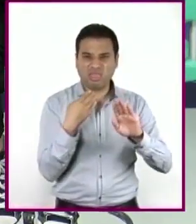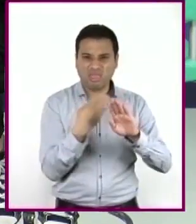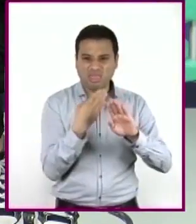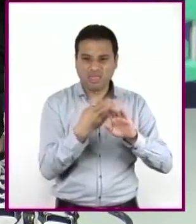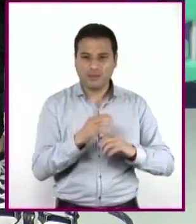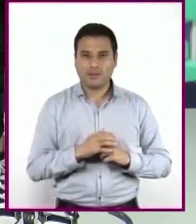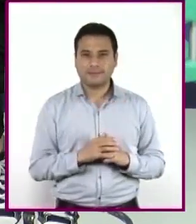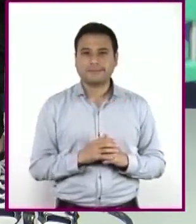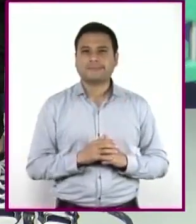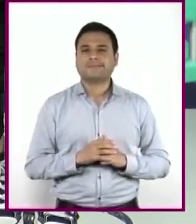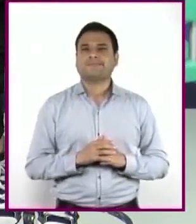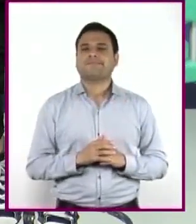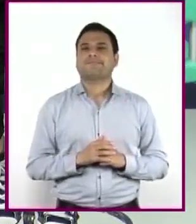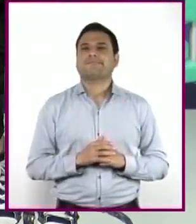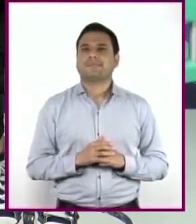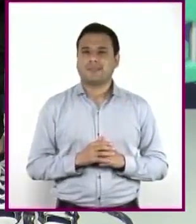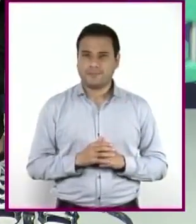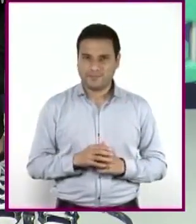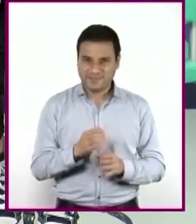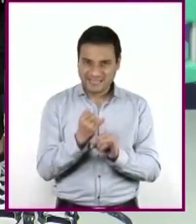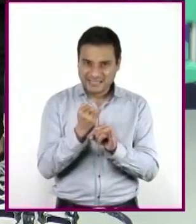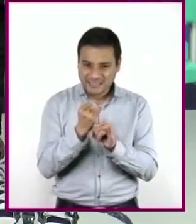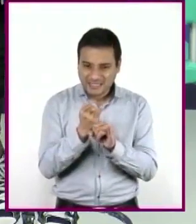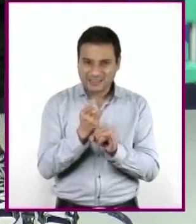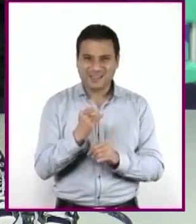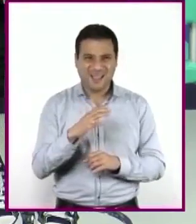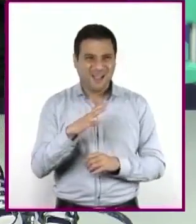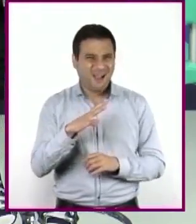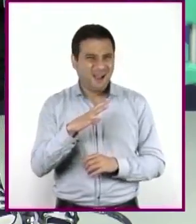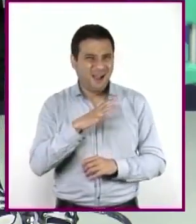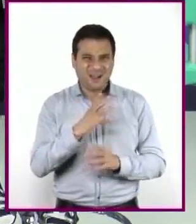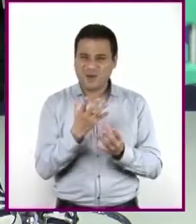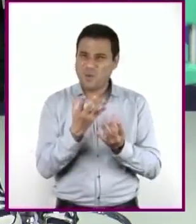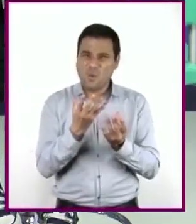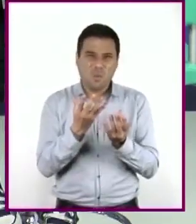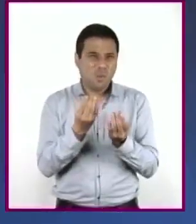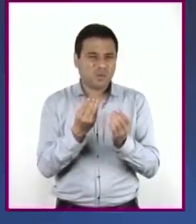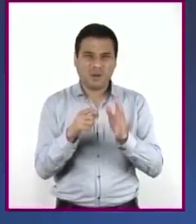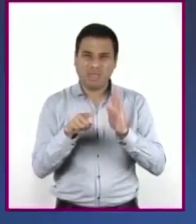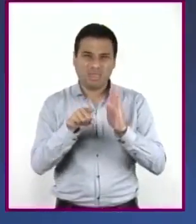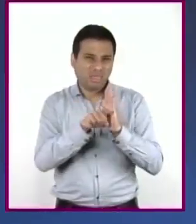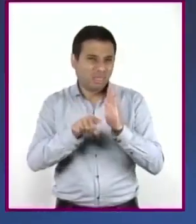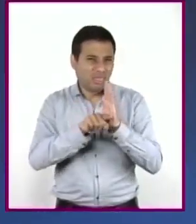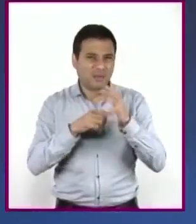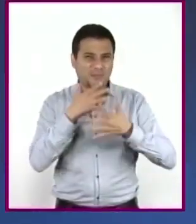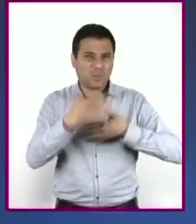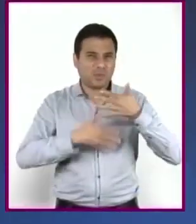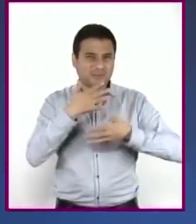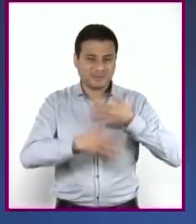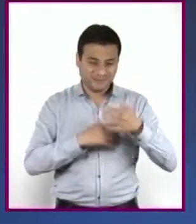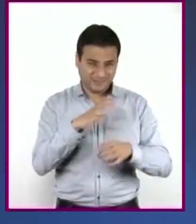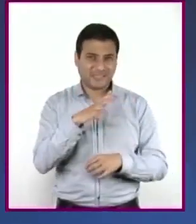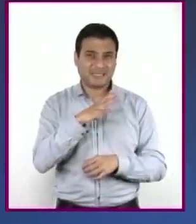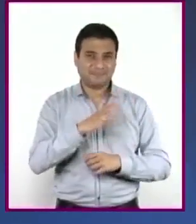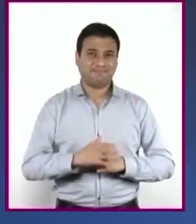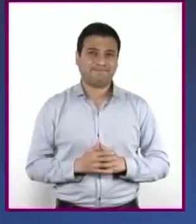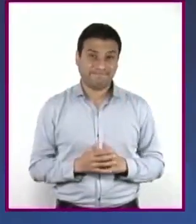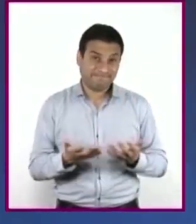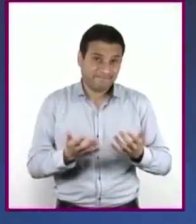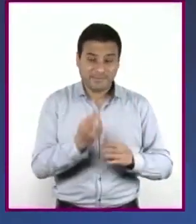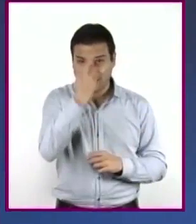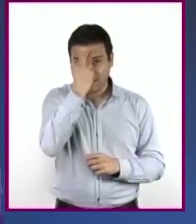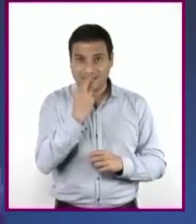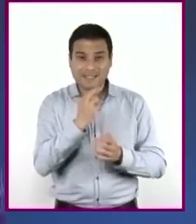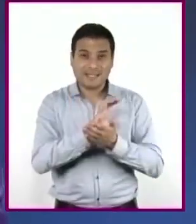xenófobos, con lo que demostró lo fácil que es entrar a Internet y encontrar hostilidad por parte de los usuarios mismos.